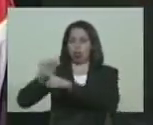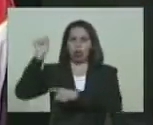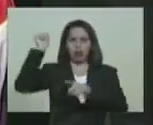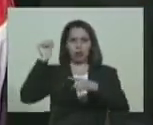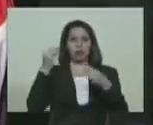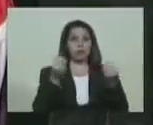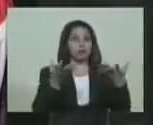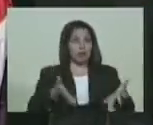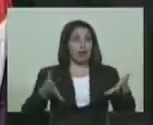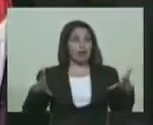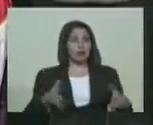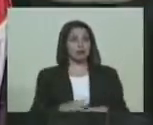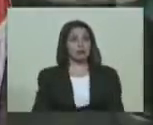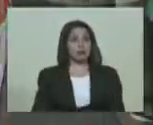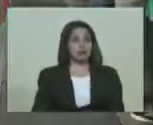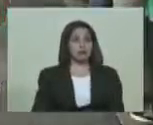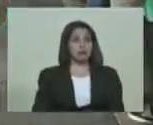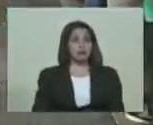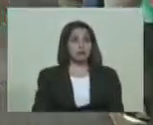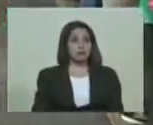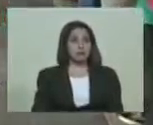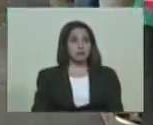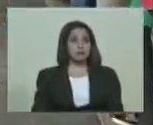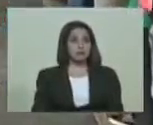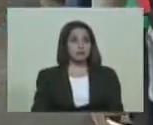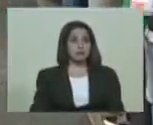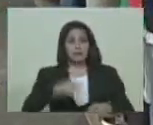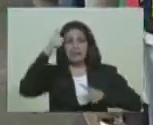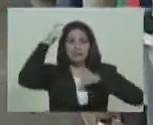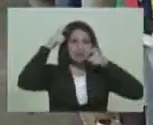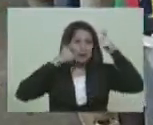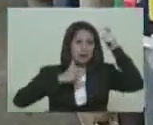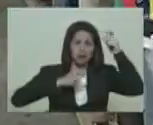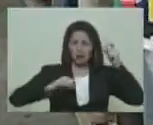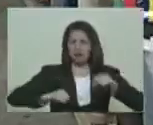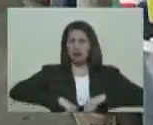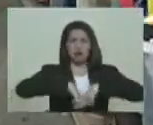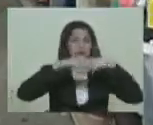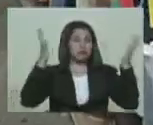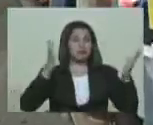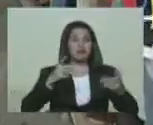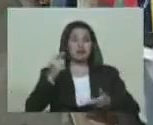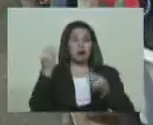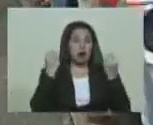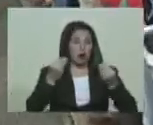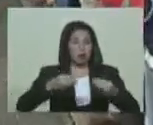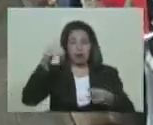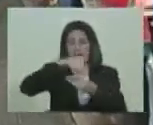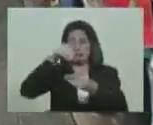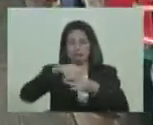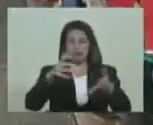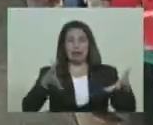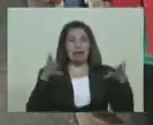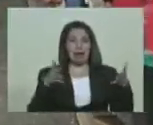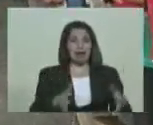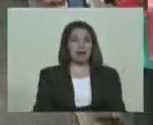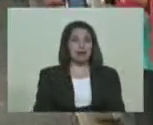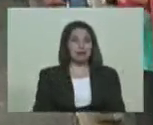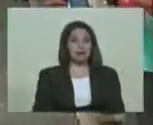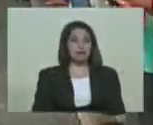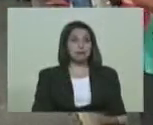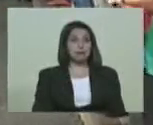Victoria tajante. El chavismo arrasó en las elecciones. Arrasó el chavismo,